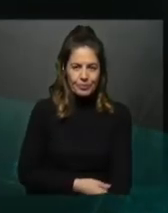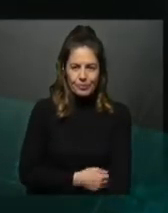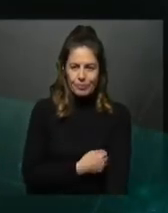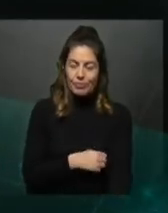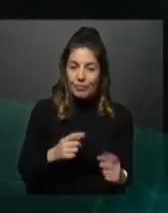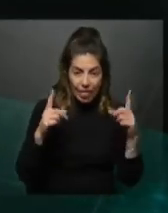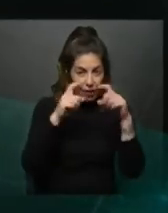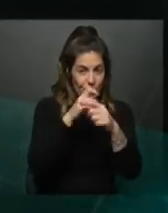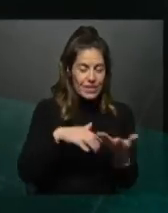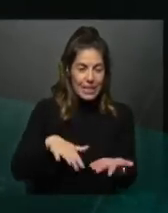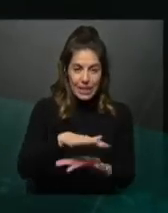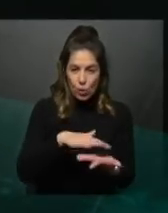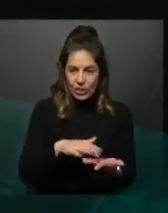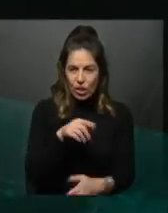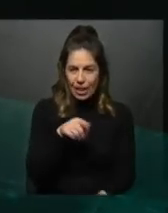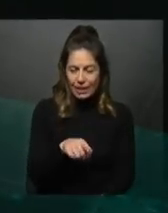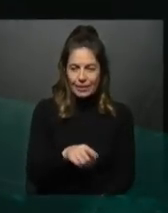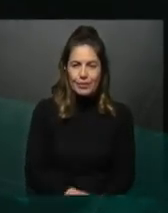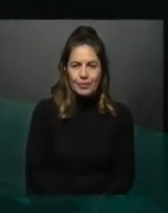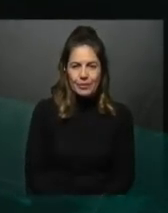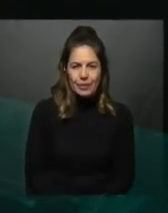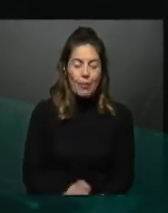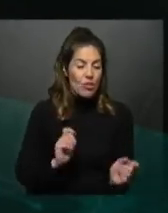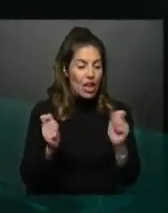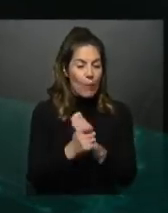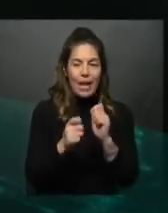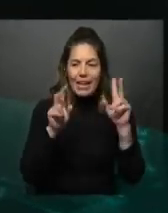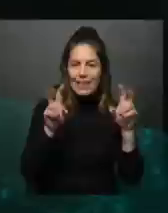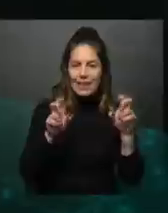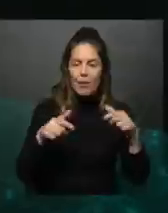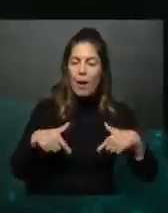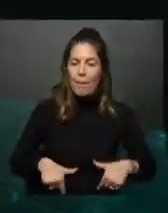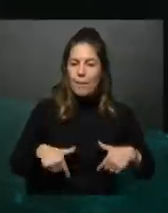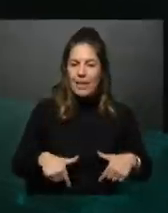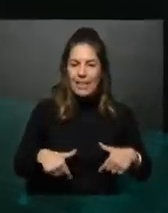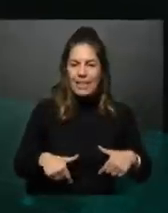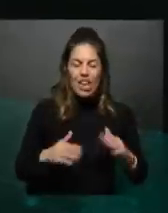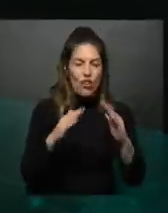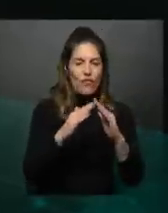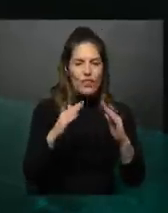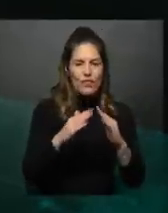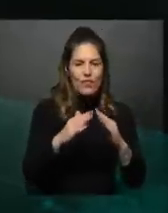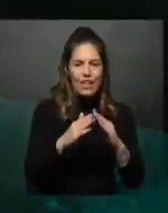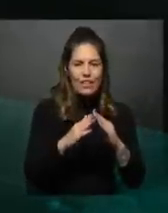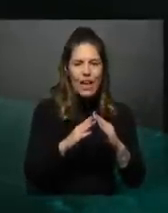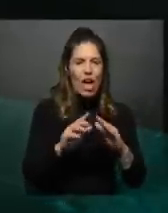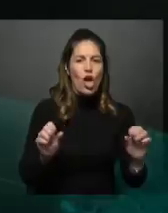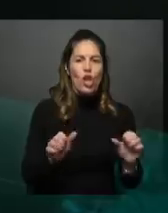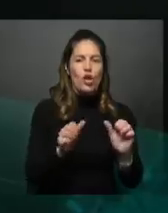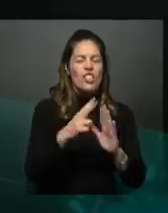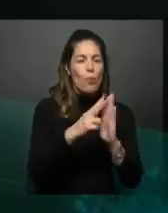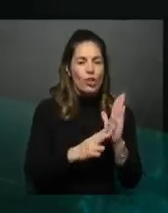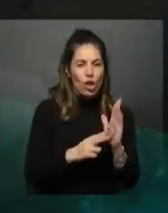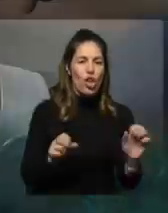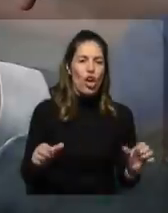complicada la situación allí Bueno muy bien Vamos a cambiar de tema el Ministerio de vivienda dejó sin efecto el protocolo creado